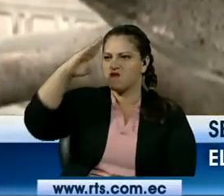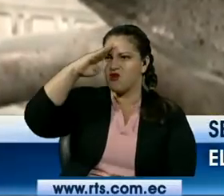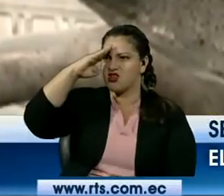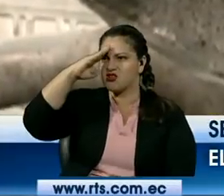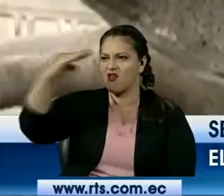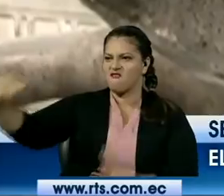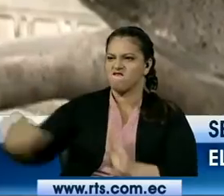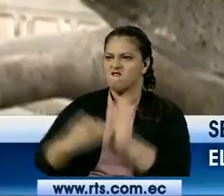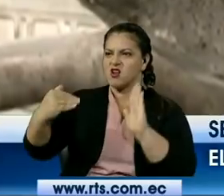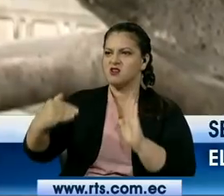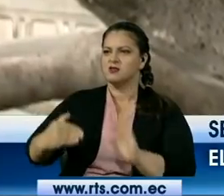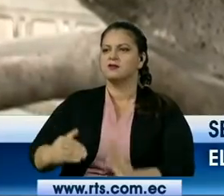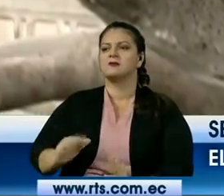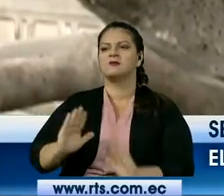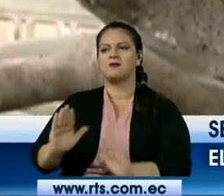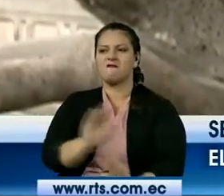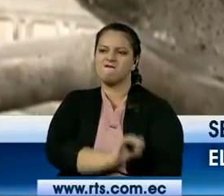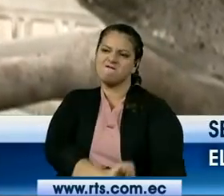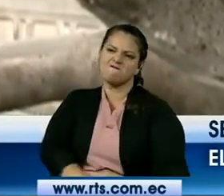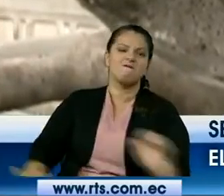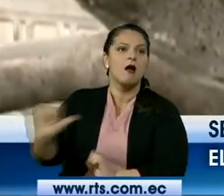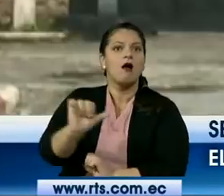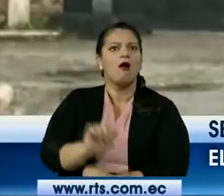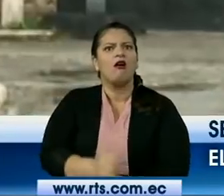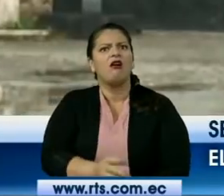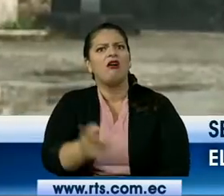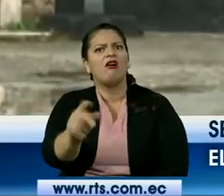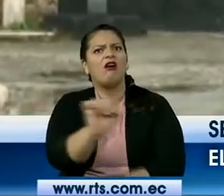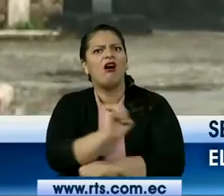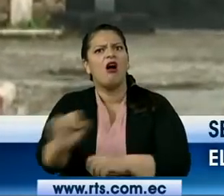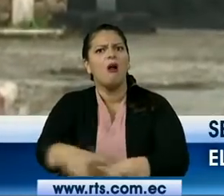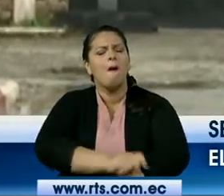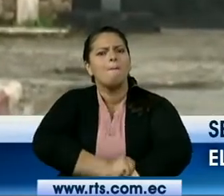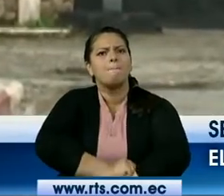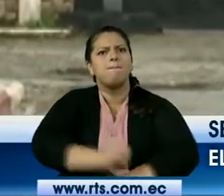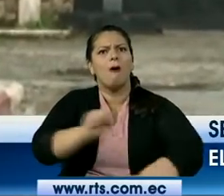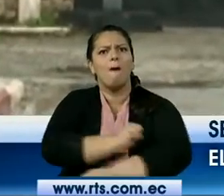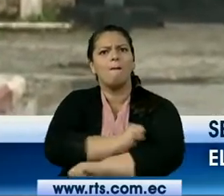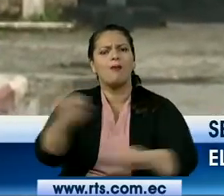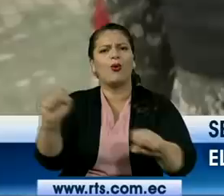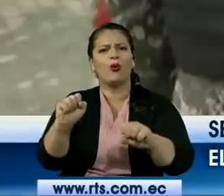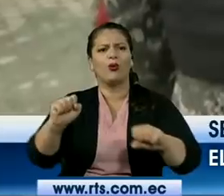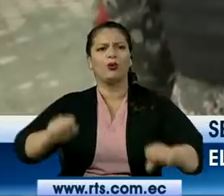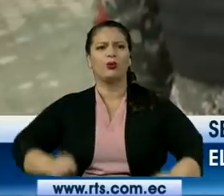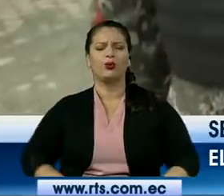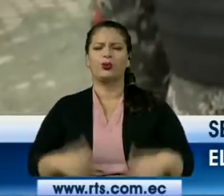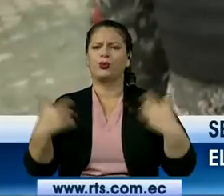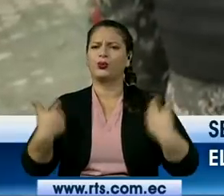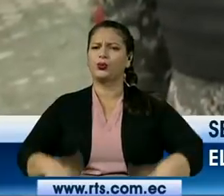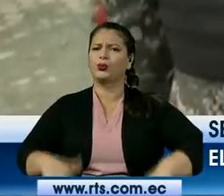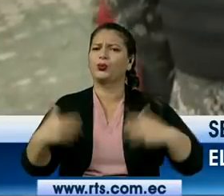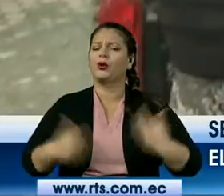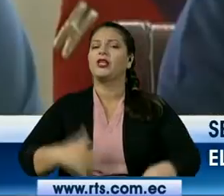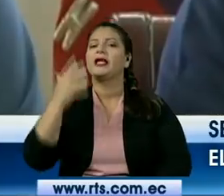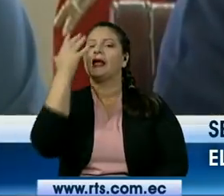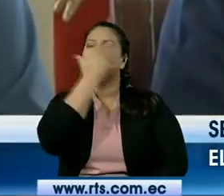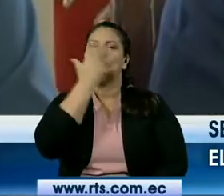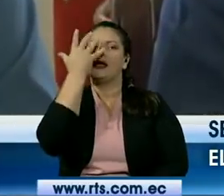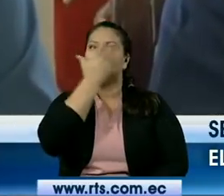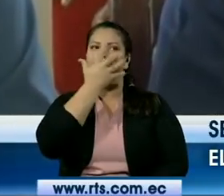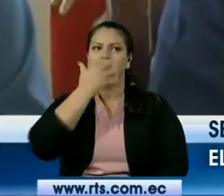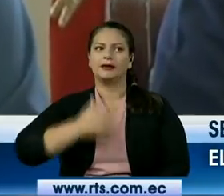es reforzar los destacamentos policiales y militares en puntos de frontera de la provincia de Esmeraldas. Se